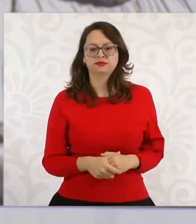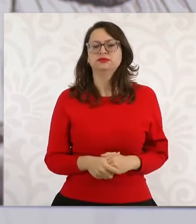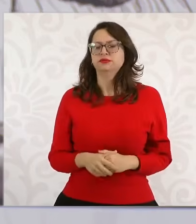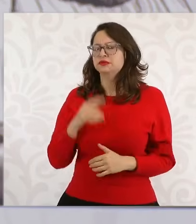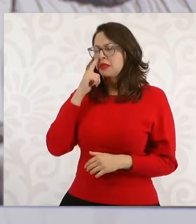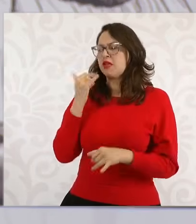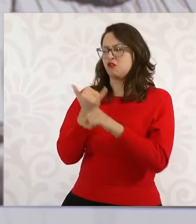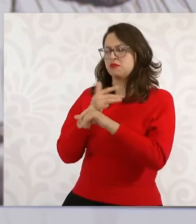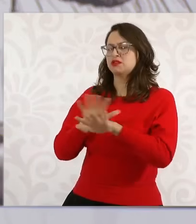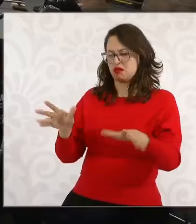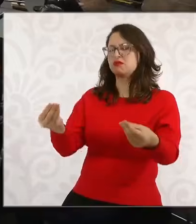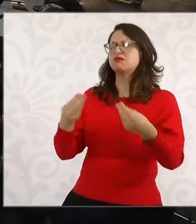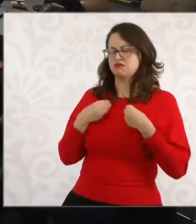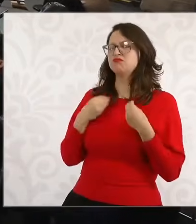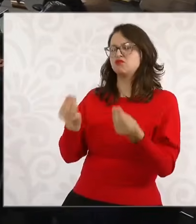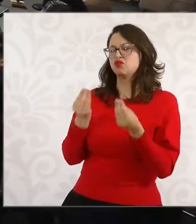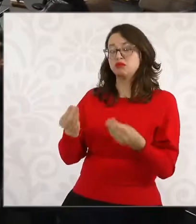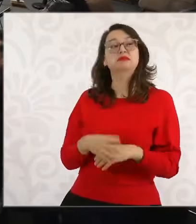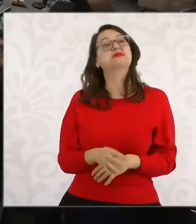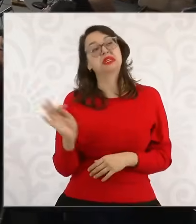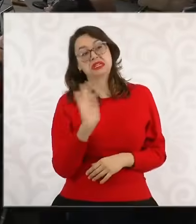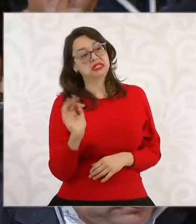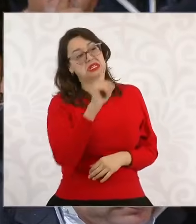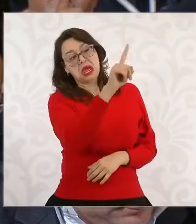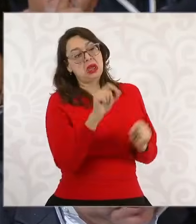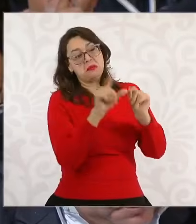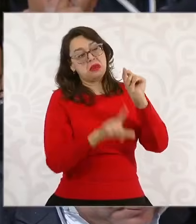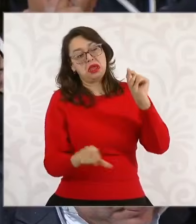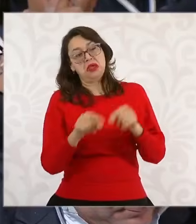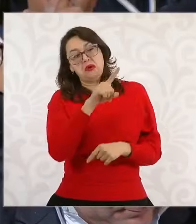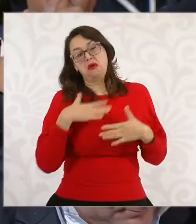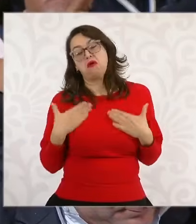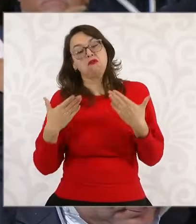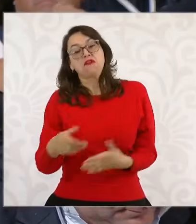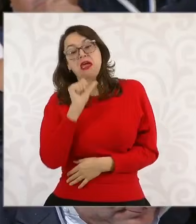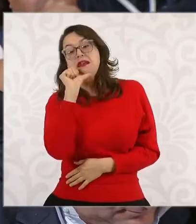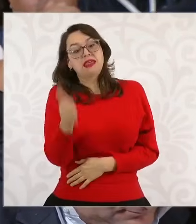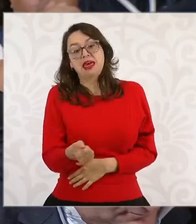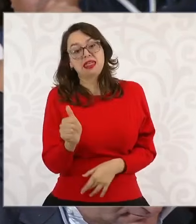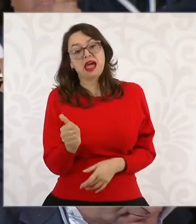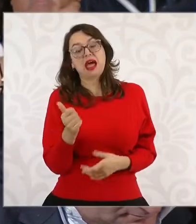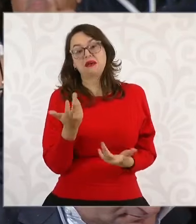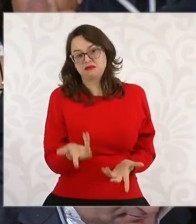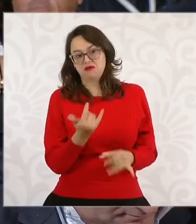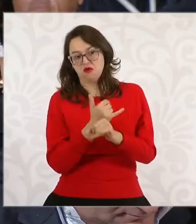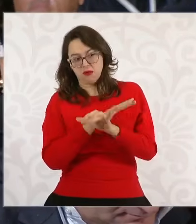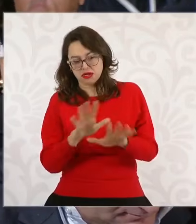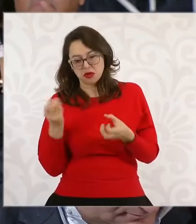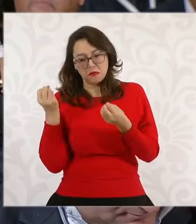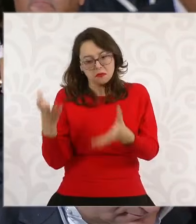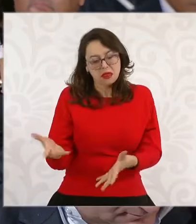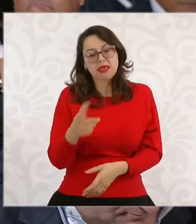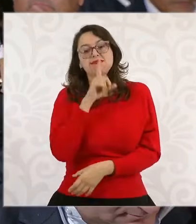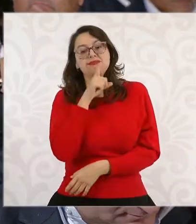información. Y si no perciben falta de confianza en, por ejemplo, Fuerzas Armadas para compartir pues información muy precisa, muy